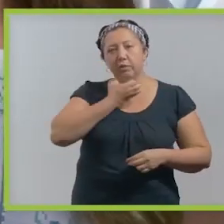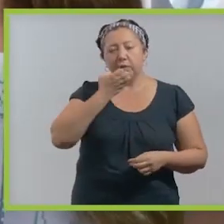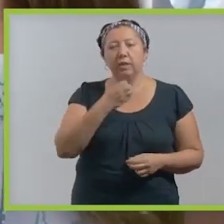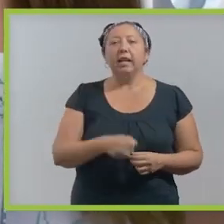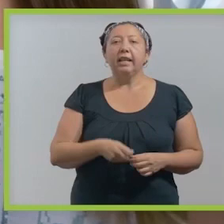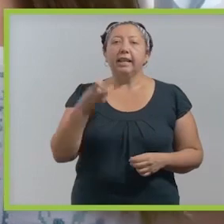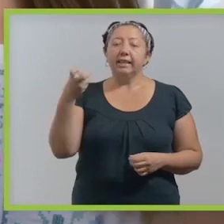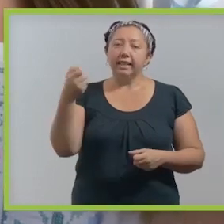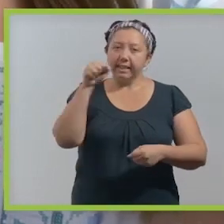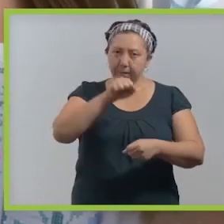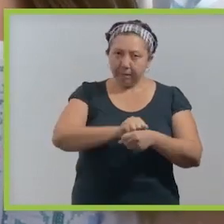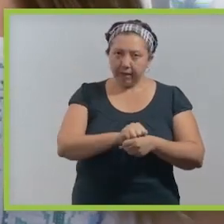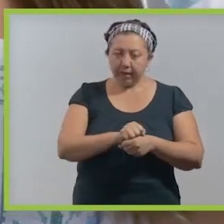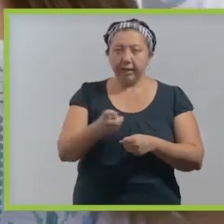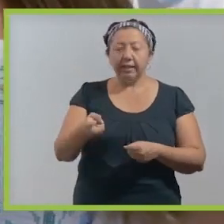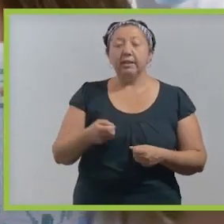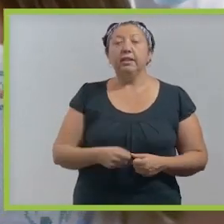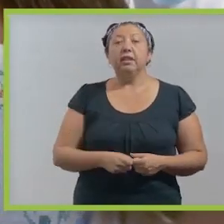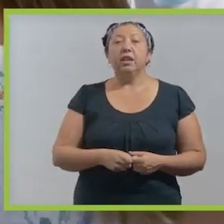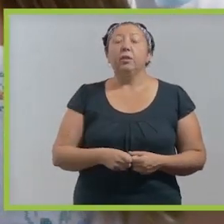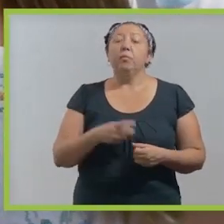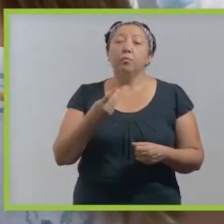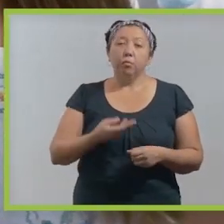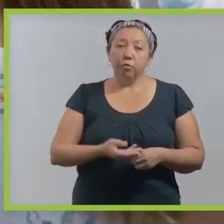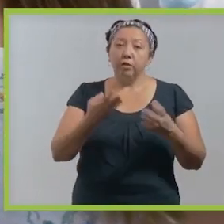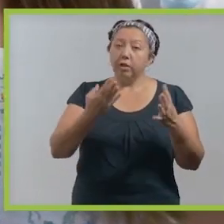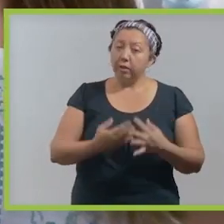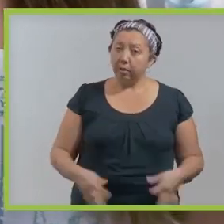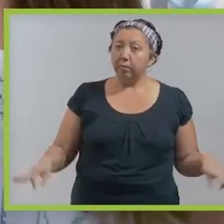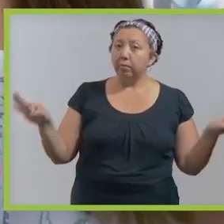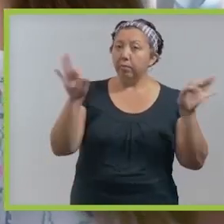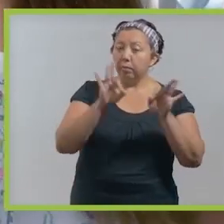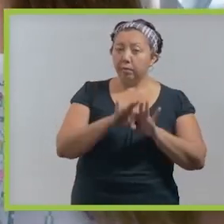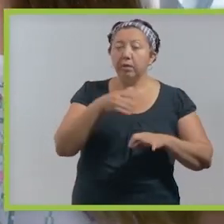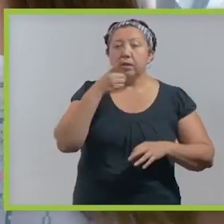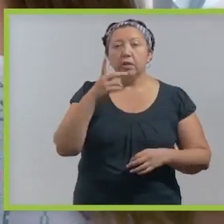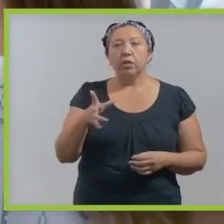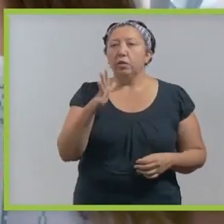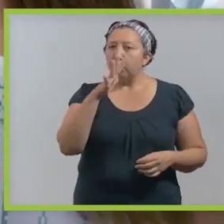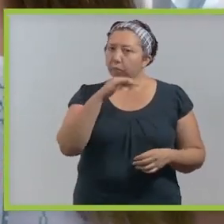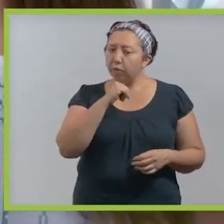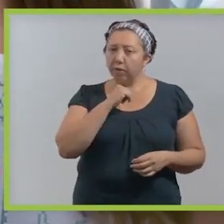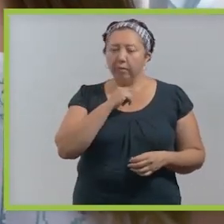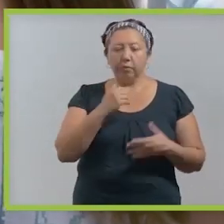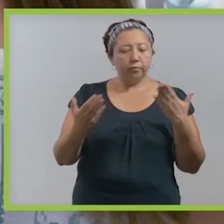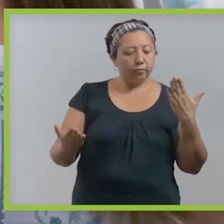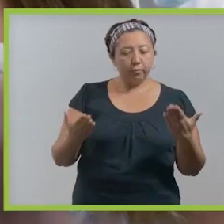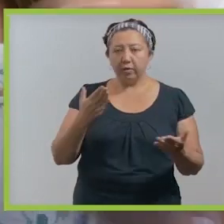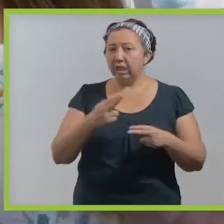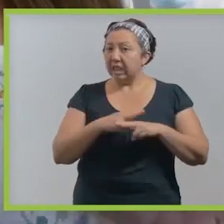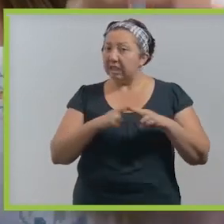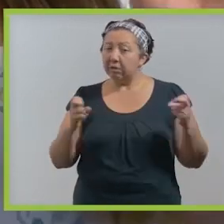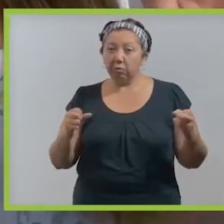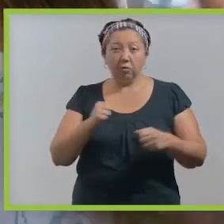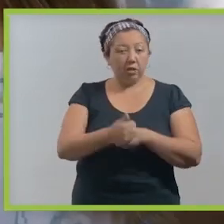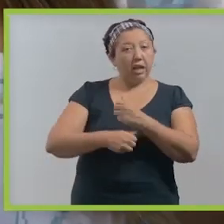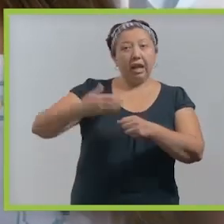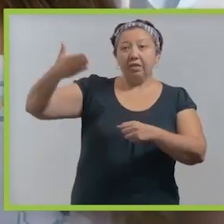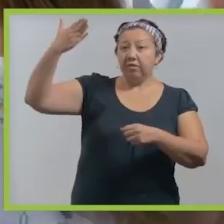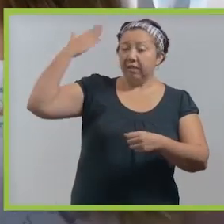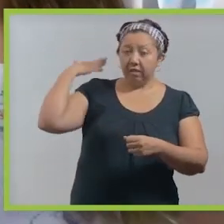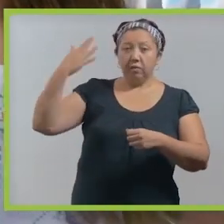que fue justamente esta semana y que es un tema bastante importante, pues sin duda alguna no lo podemos comparar con ninguno de